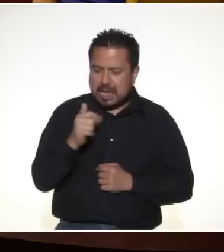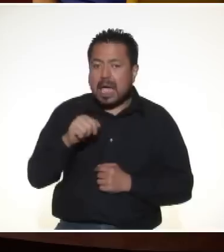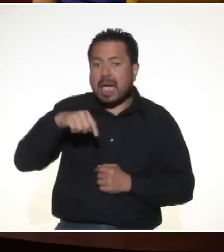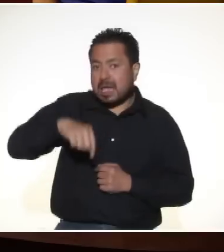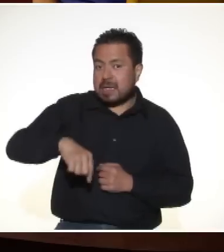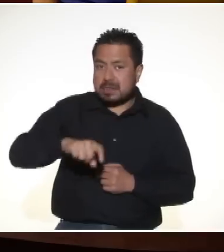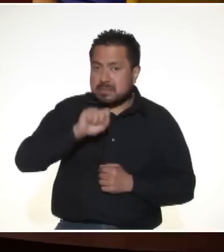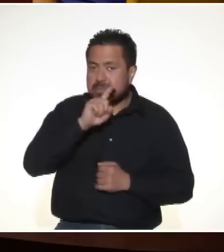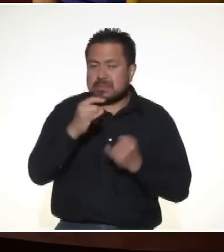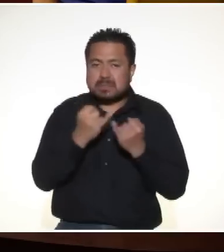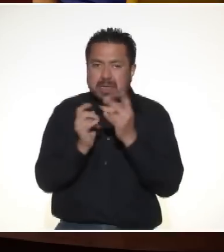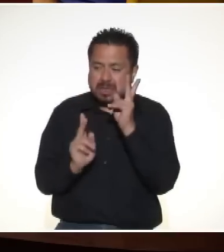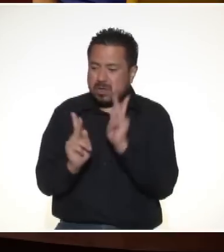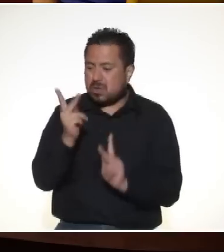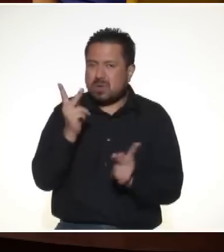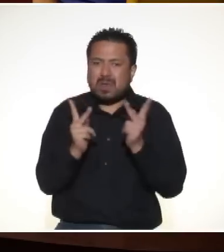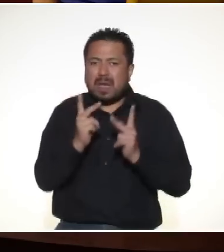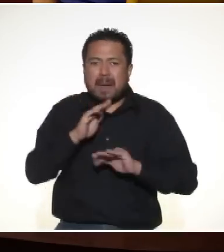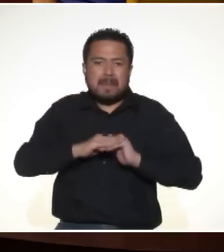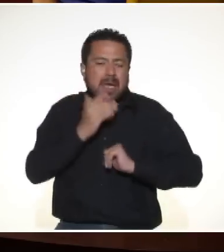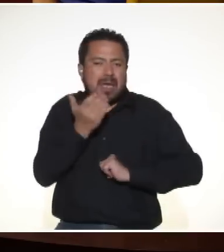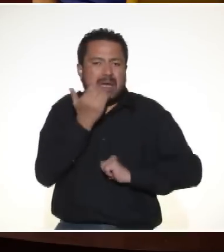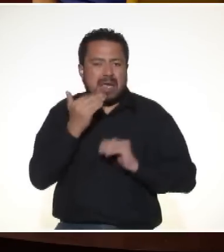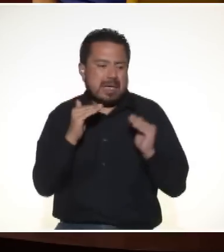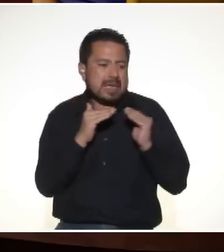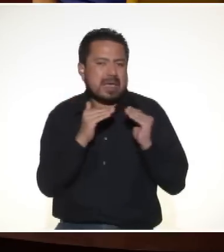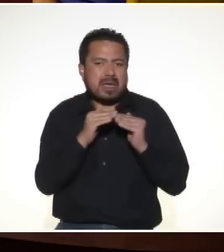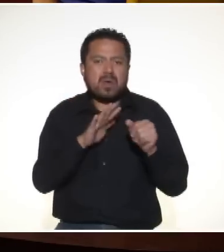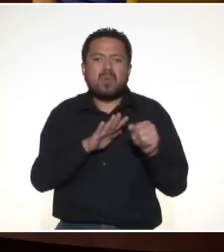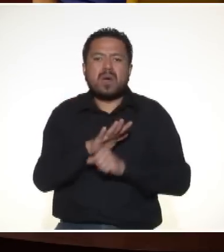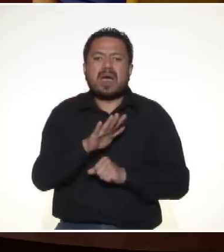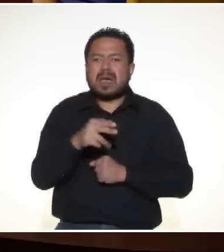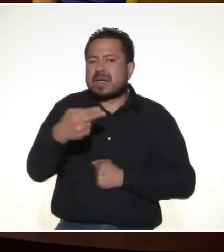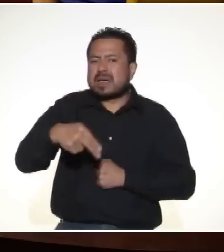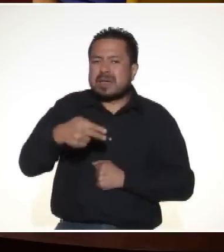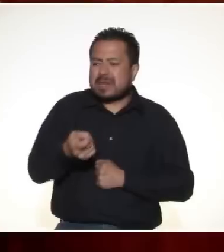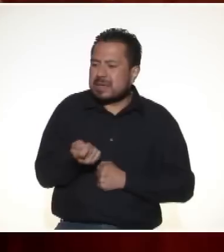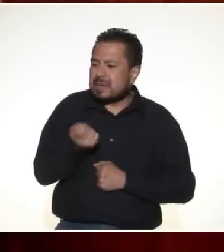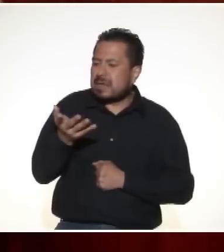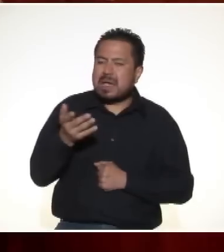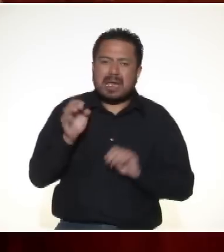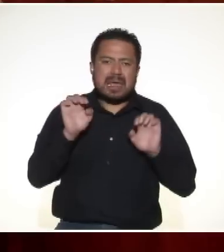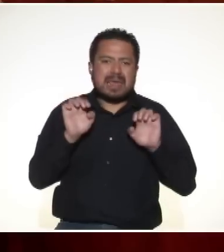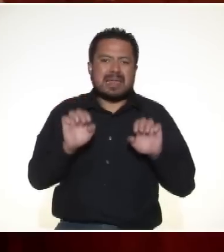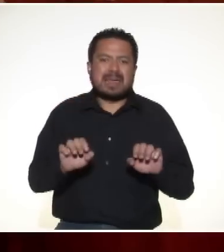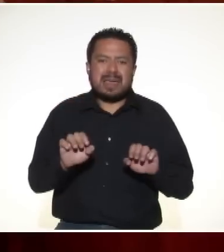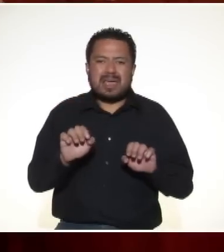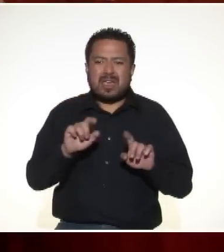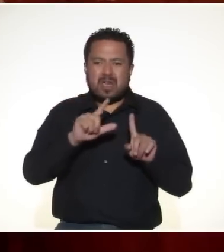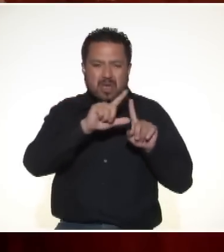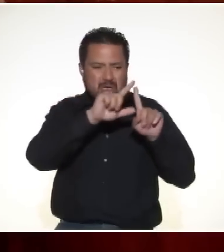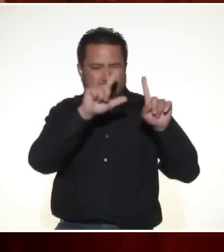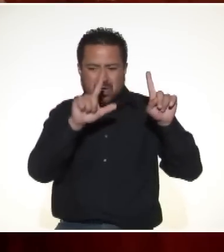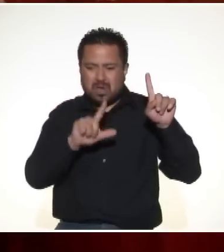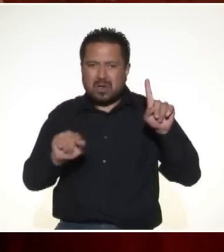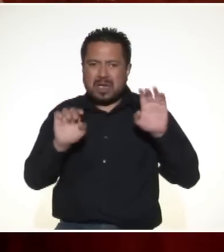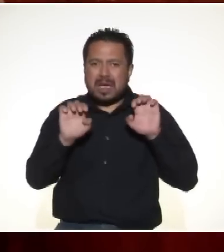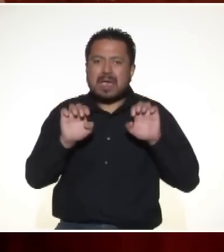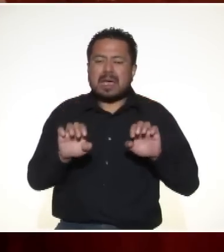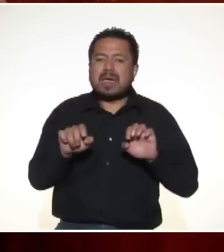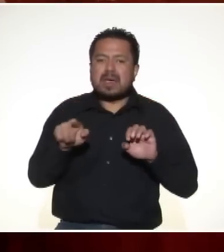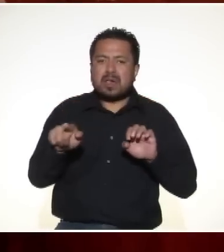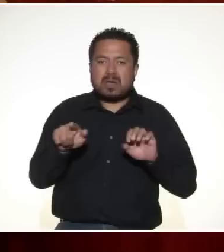también una planta súper común en las casas es una planta que se llama elegante. La hoja elegante. La hoja elegante, así es.